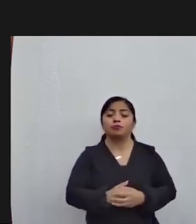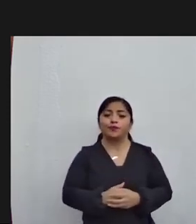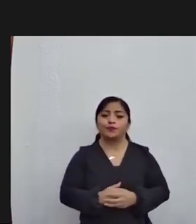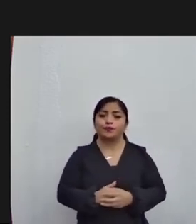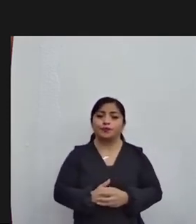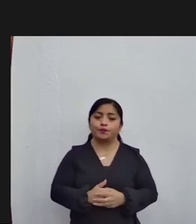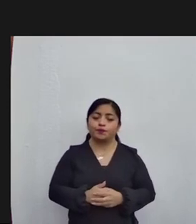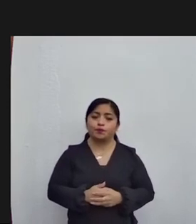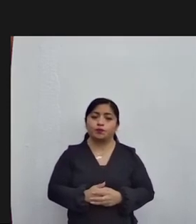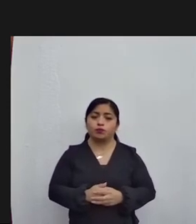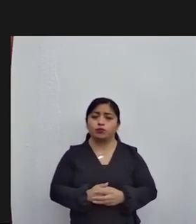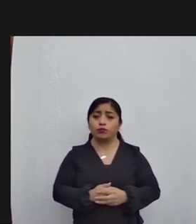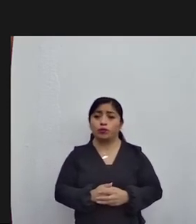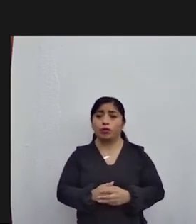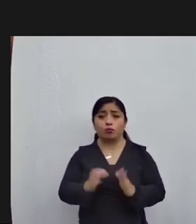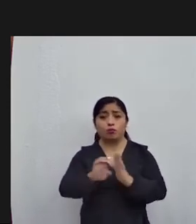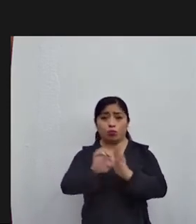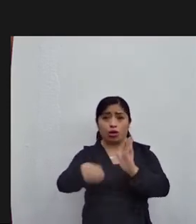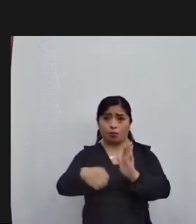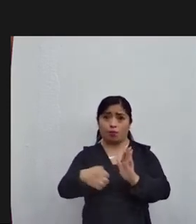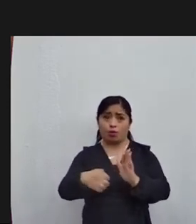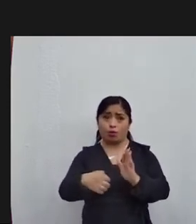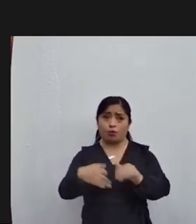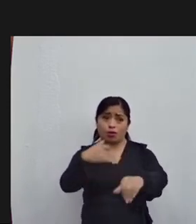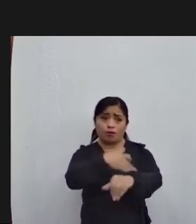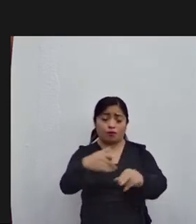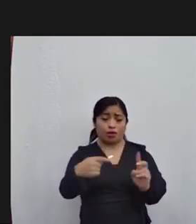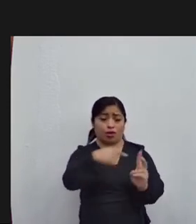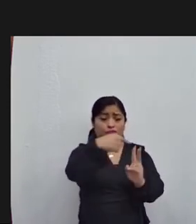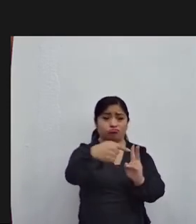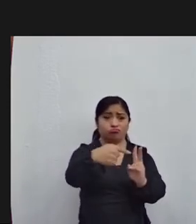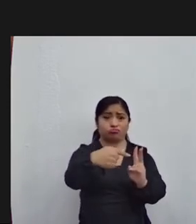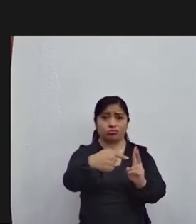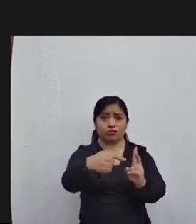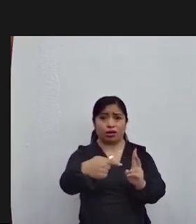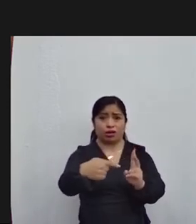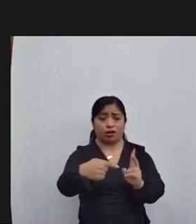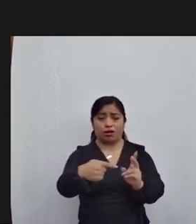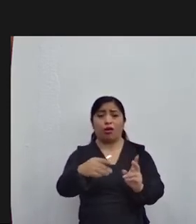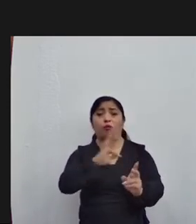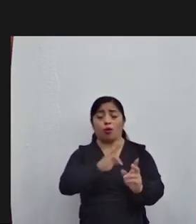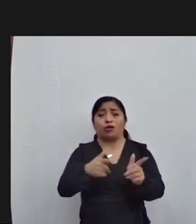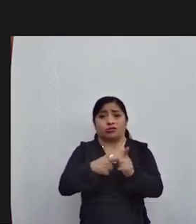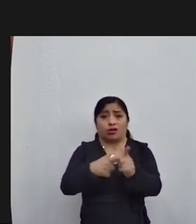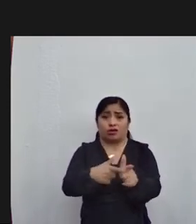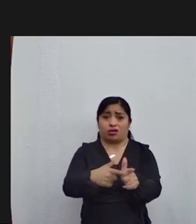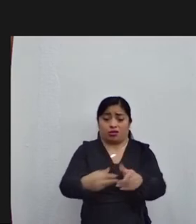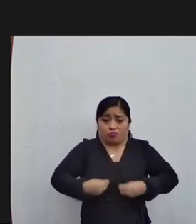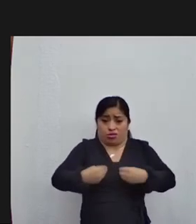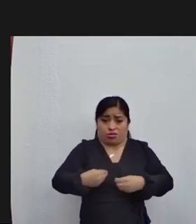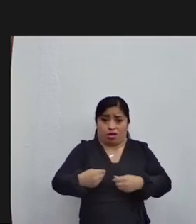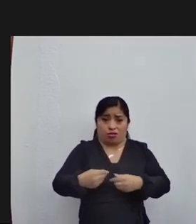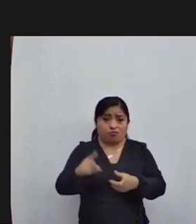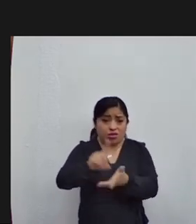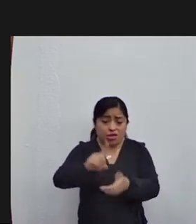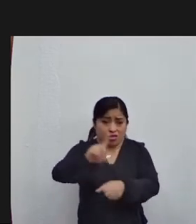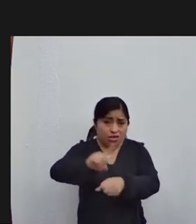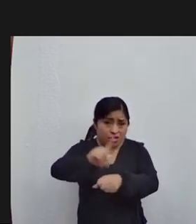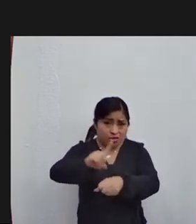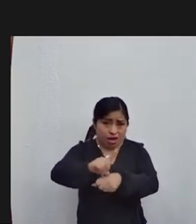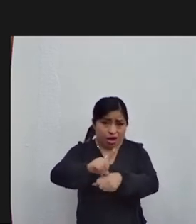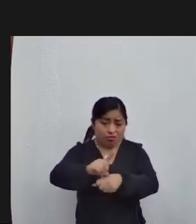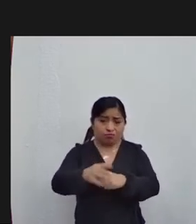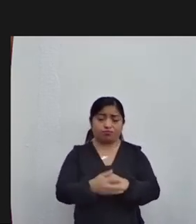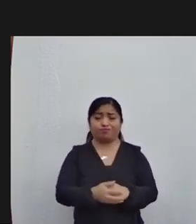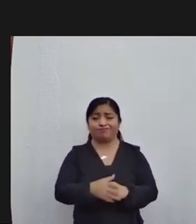no es que ellos no puedan realizar su vida plenamente, ¿no? Entonces, cuando tratamos de acudir, por ejemplo, al DIF, que te dan esta